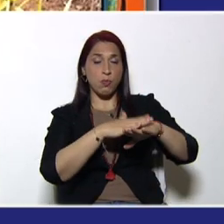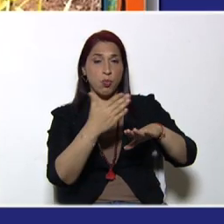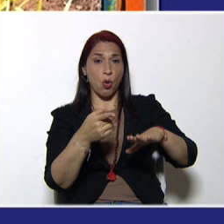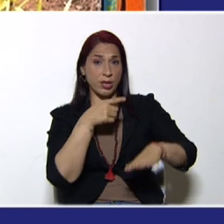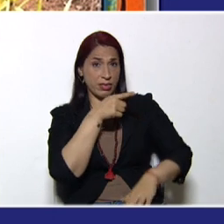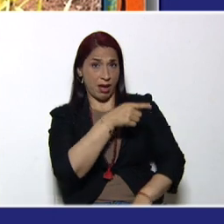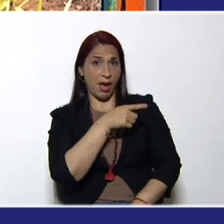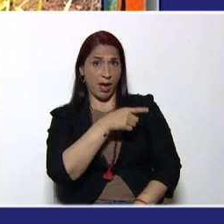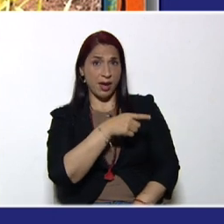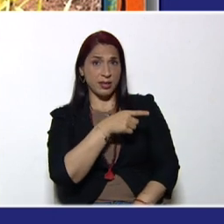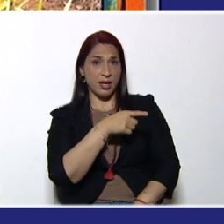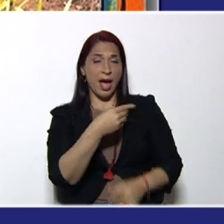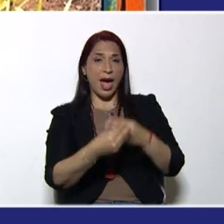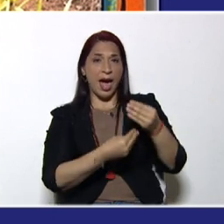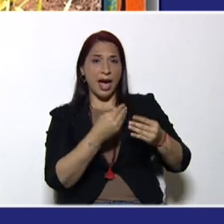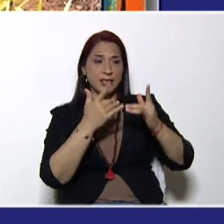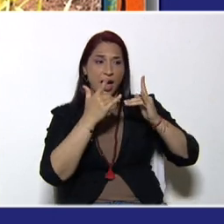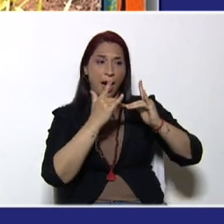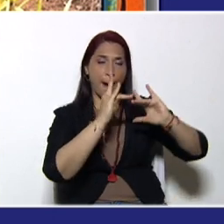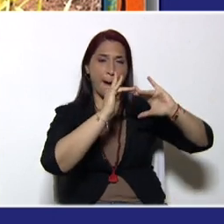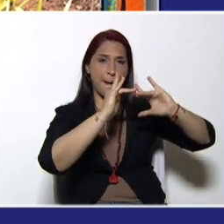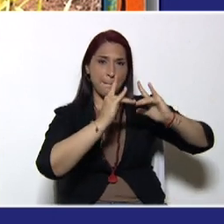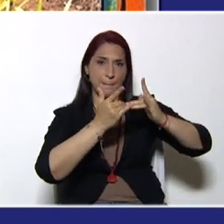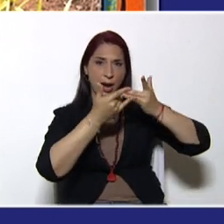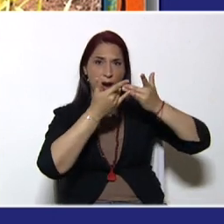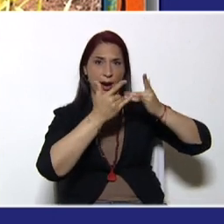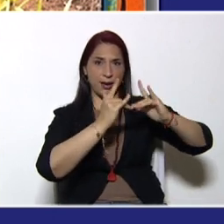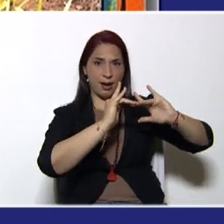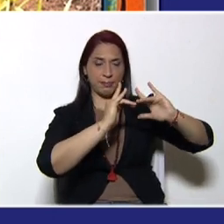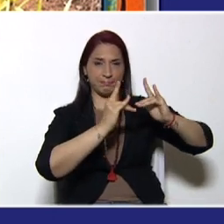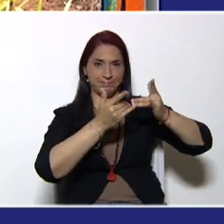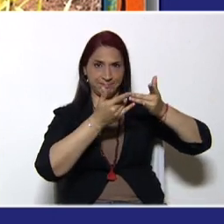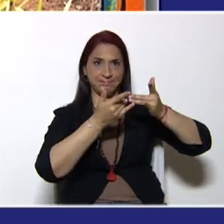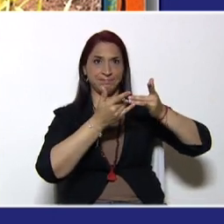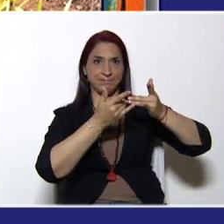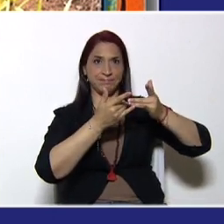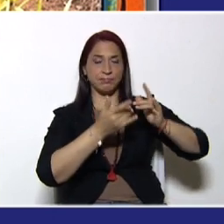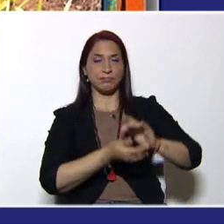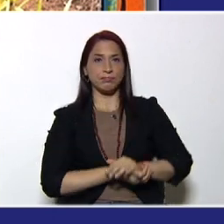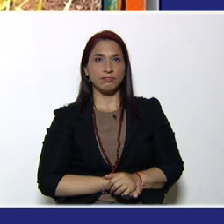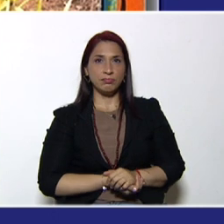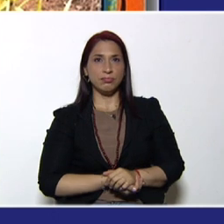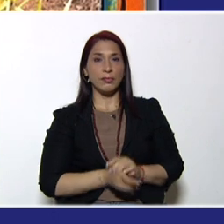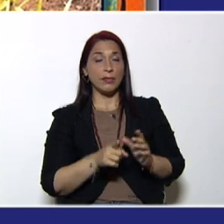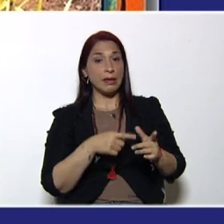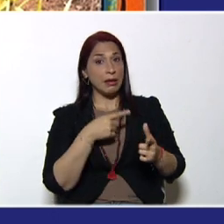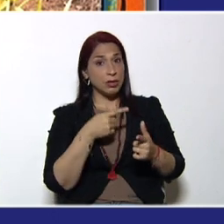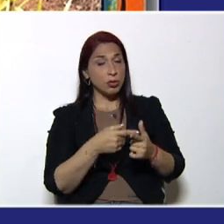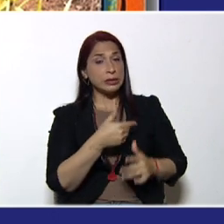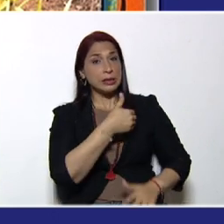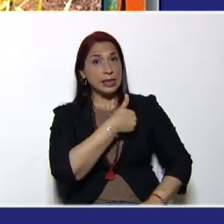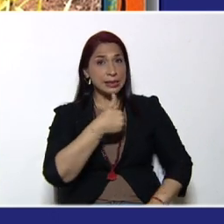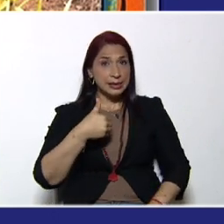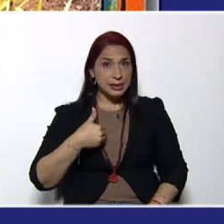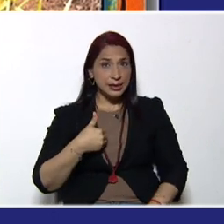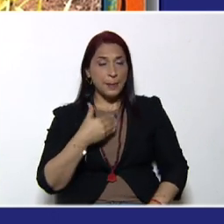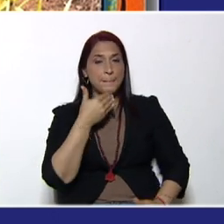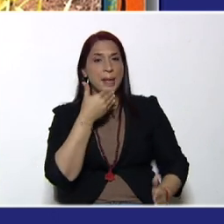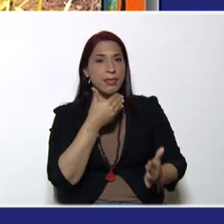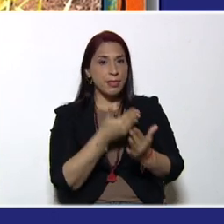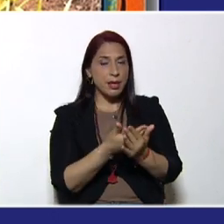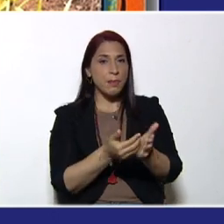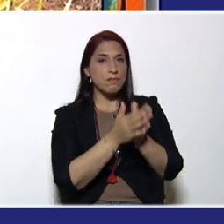ella es que se deriva las hamacas, que es lo que nos está ambientando la tarde de hoy la clase, ¿no? Por eso quise pedirle y le doy las gracias a la señora